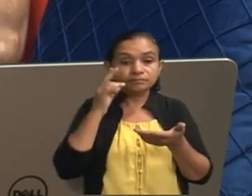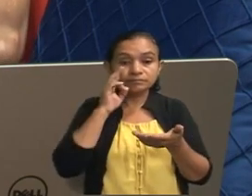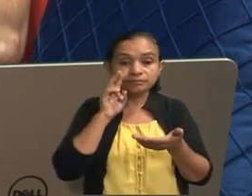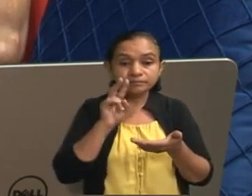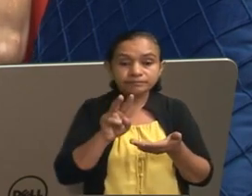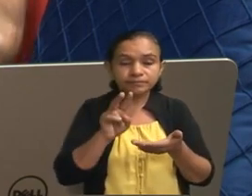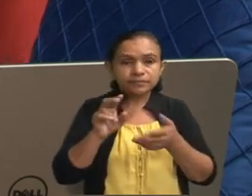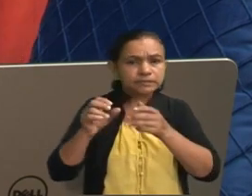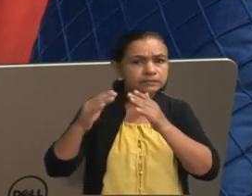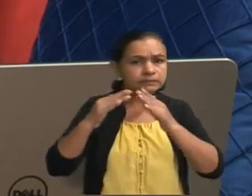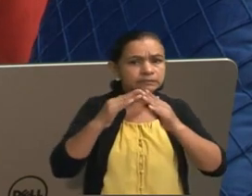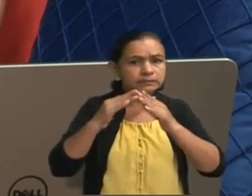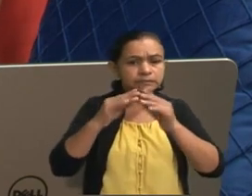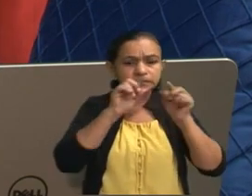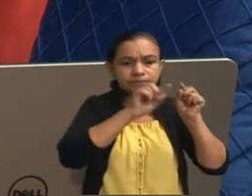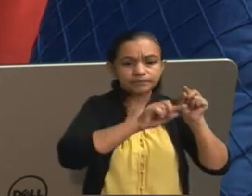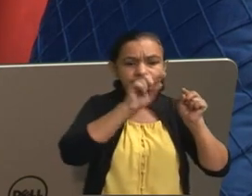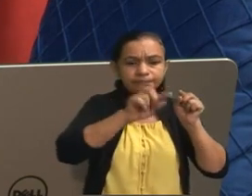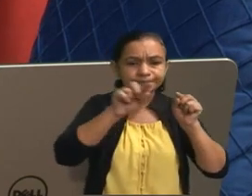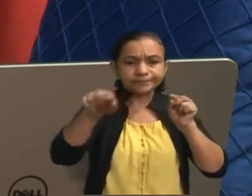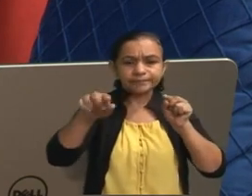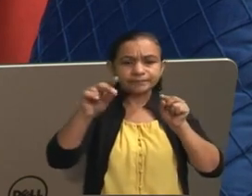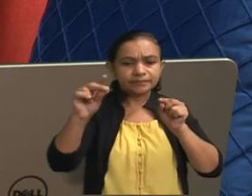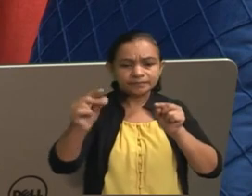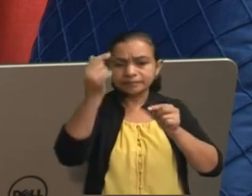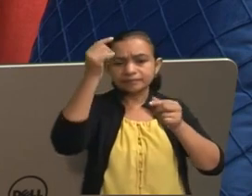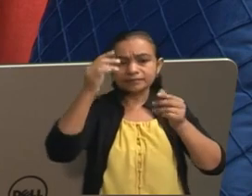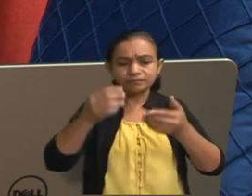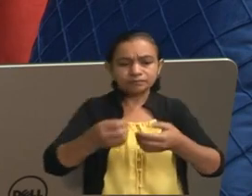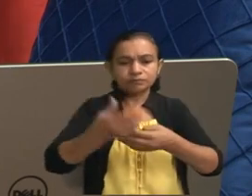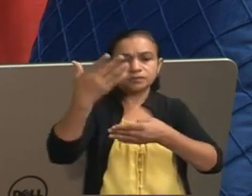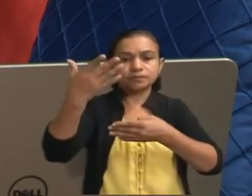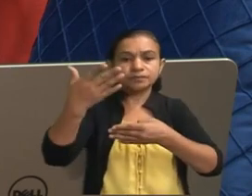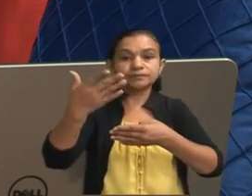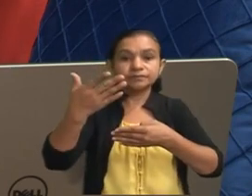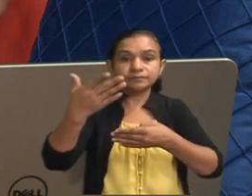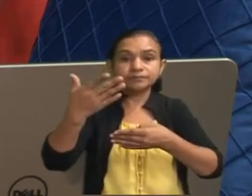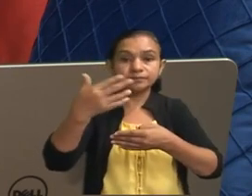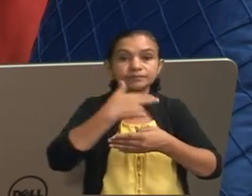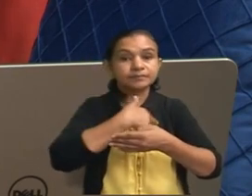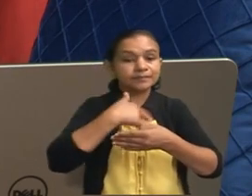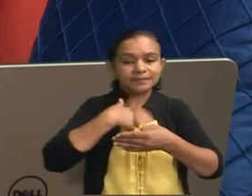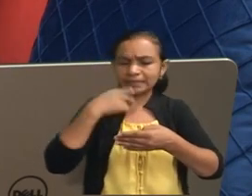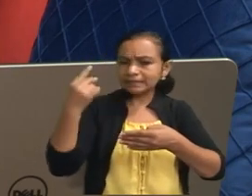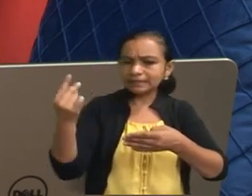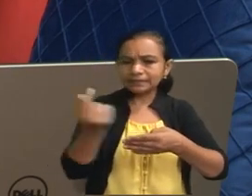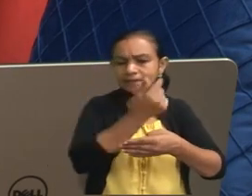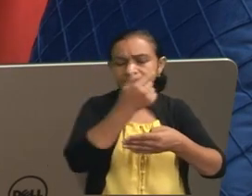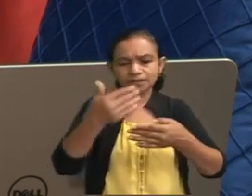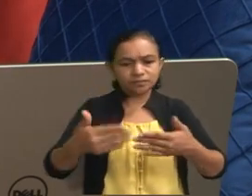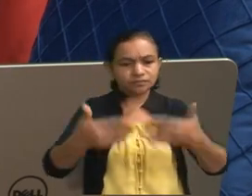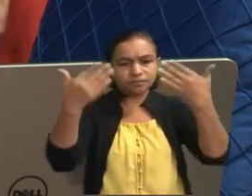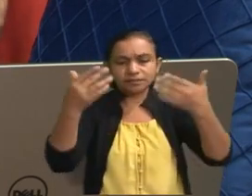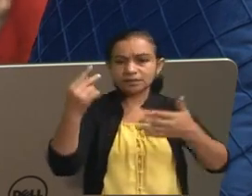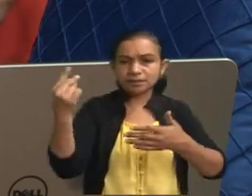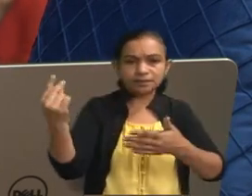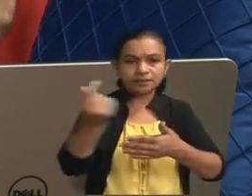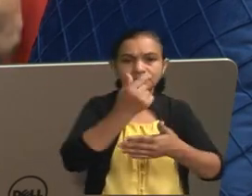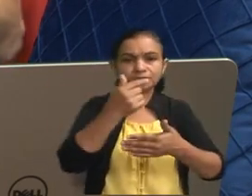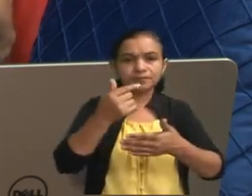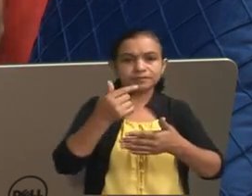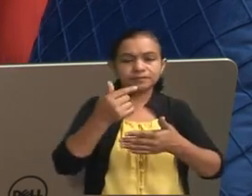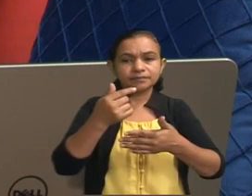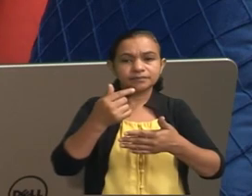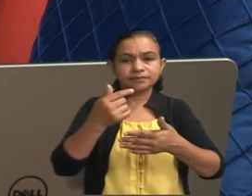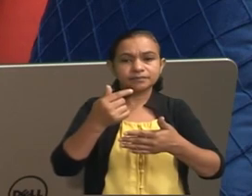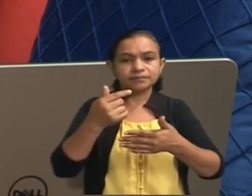el sismo, ellos ya lo ven en la pantalla. Es en tiempo real, ¿no? En el momento cuando